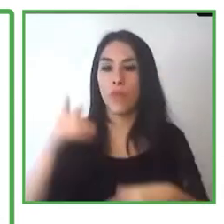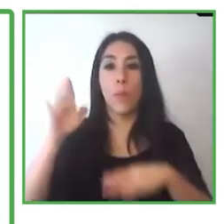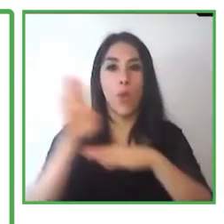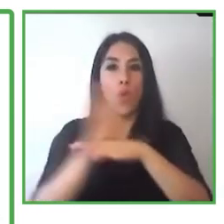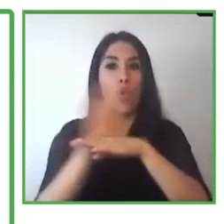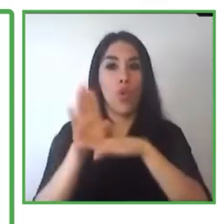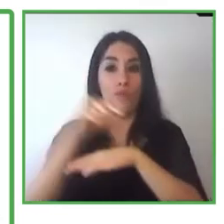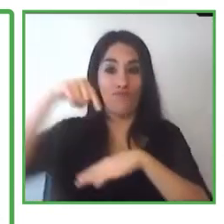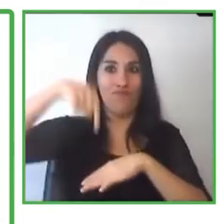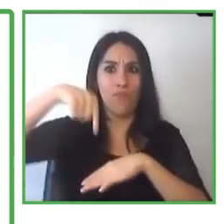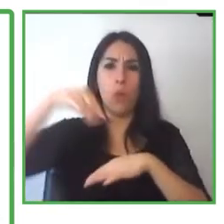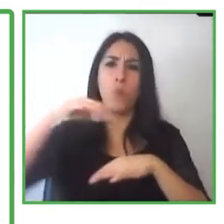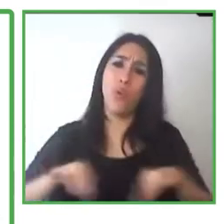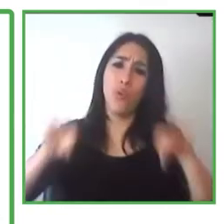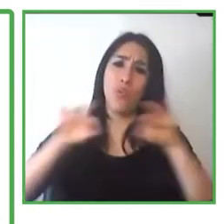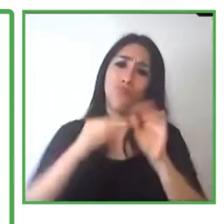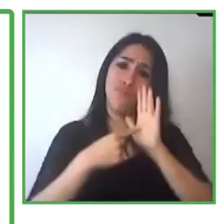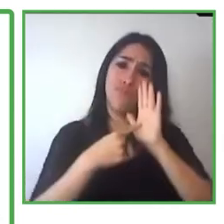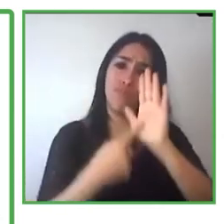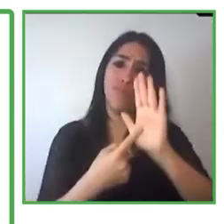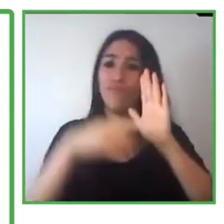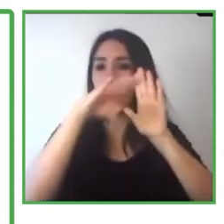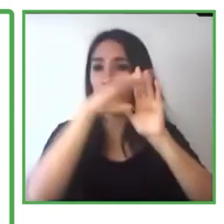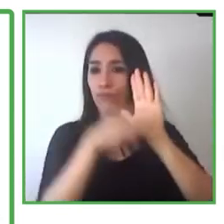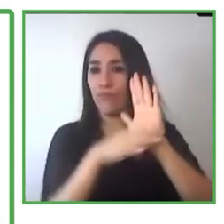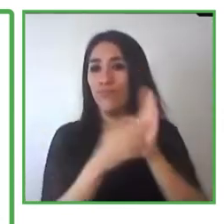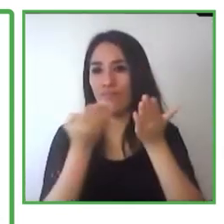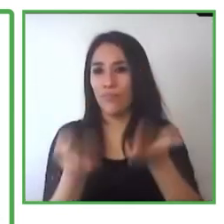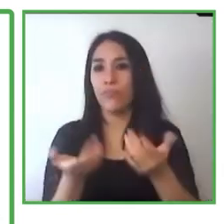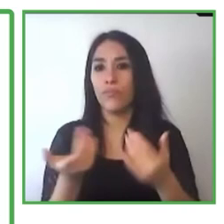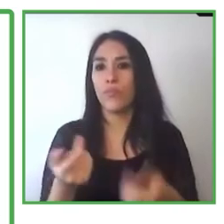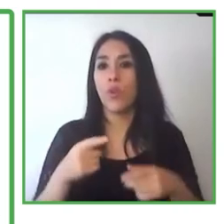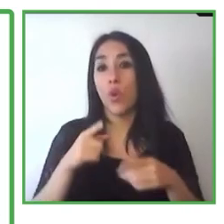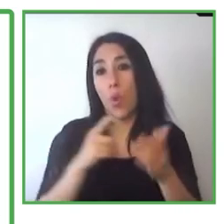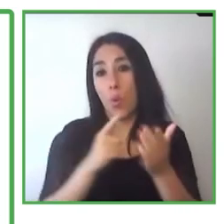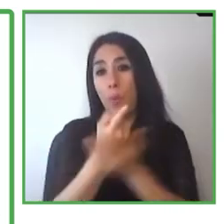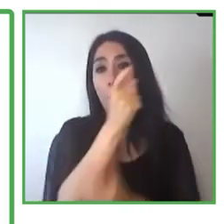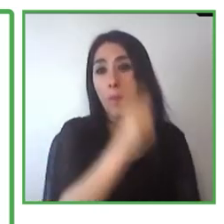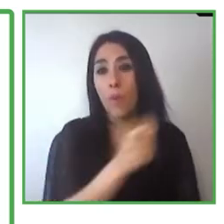poder ofrecer estas oportunidades a las personas en situación vulnerable.